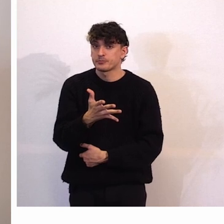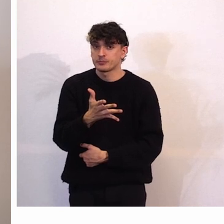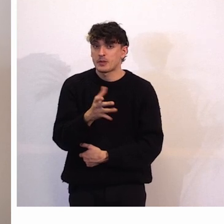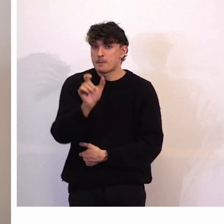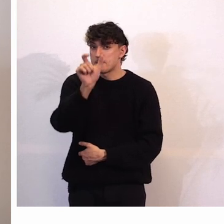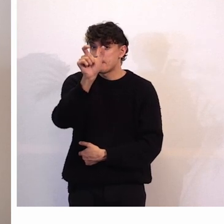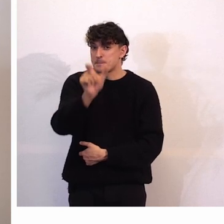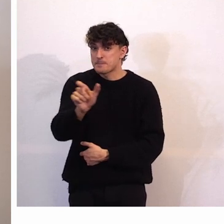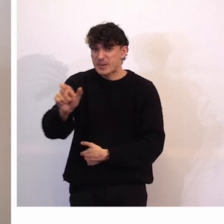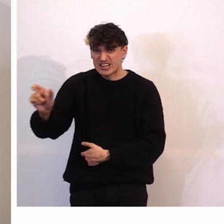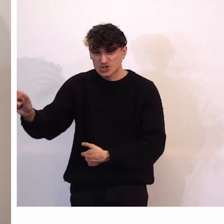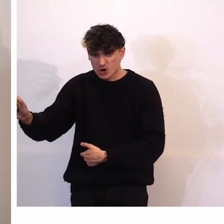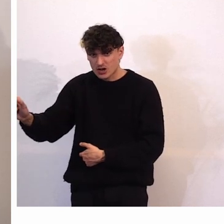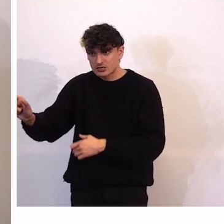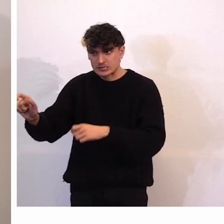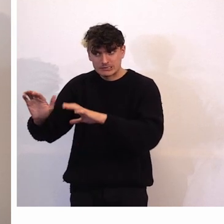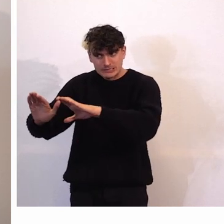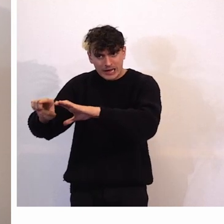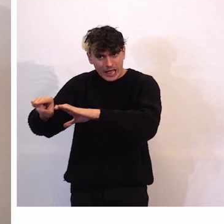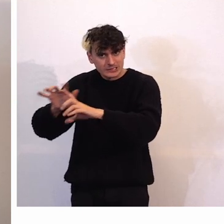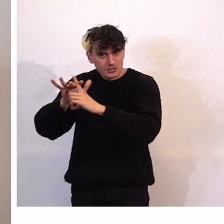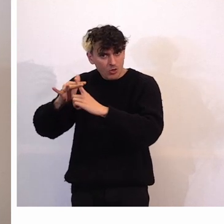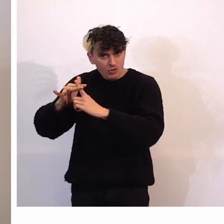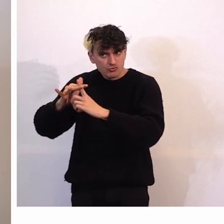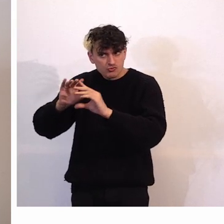la persona que está en esa situación